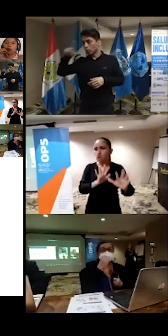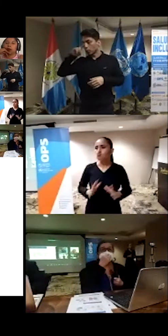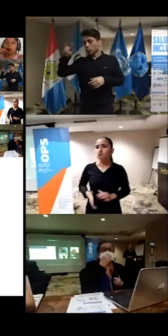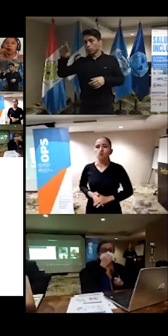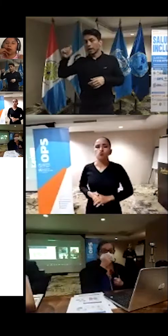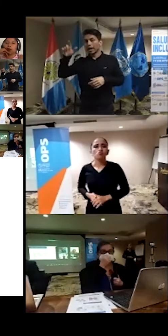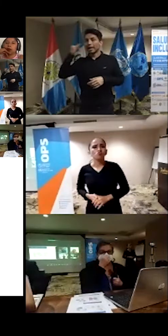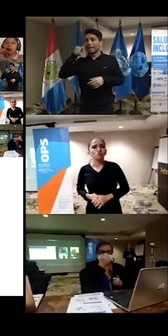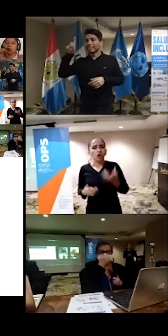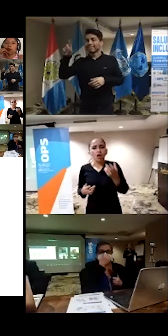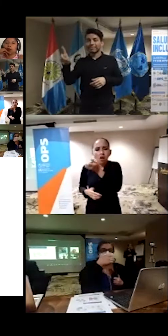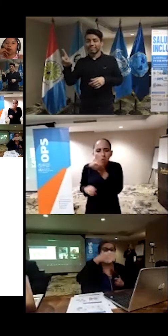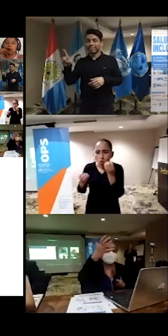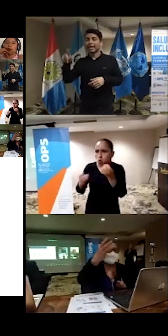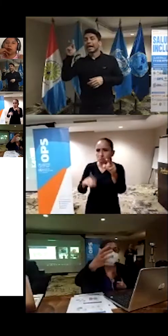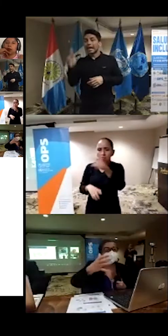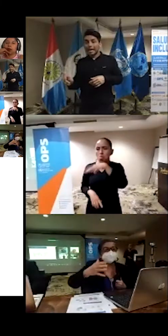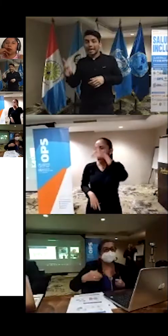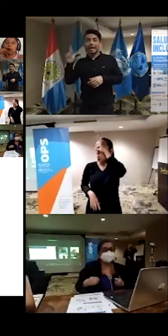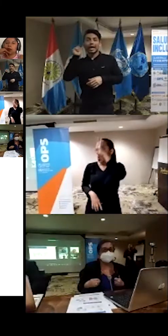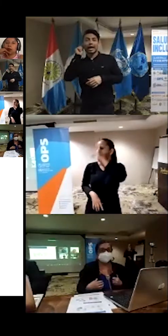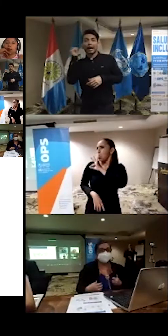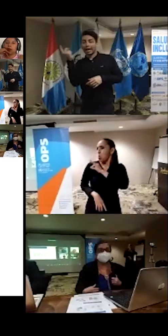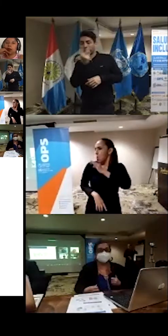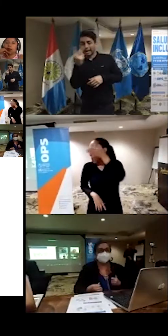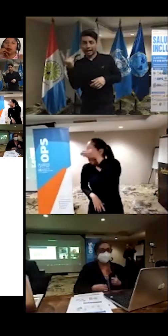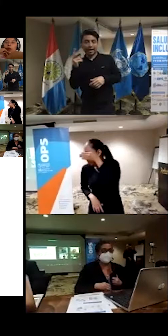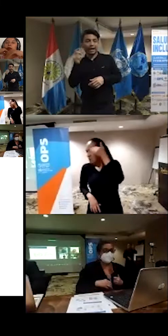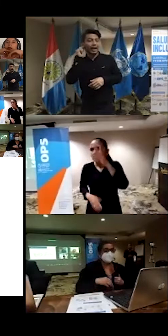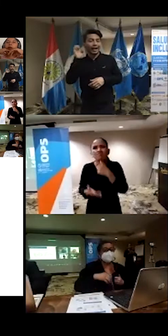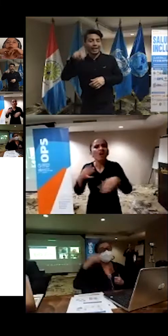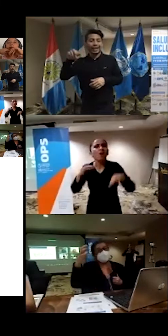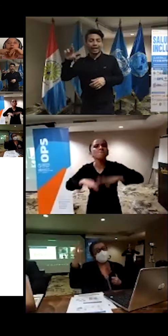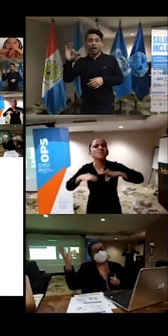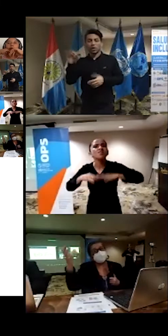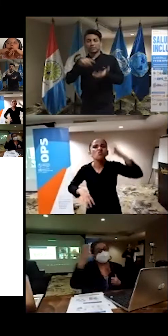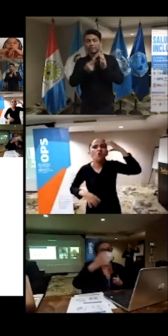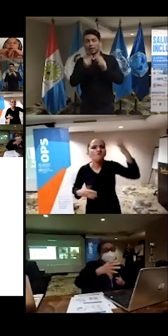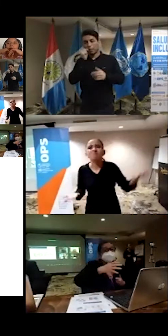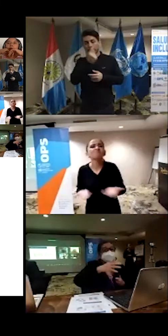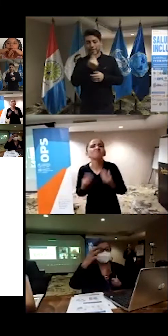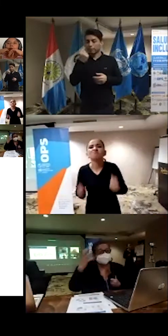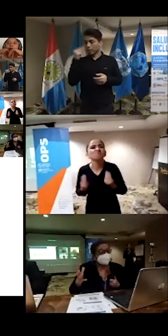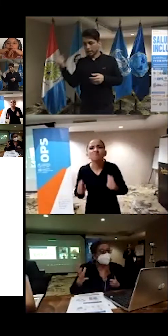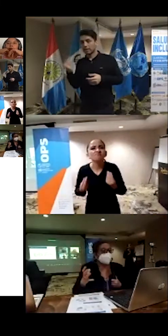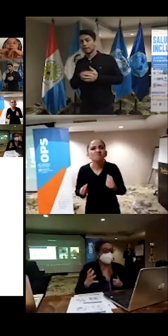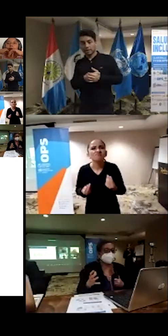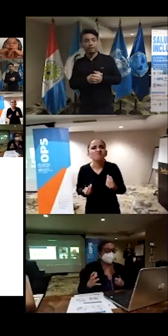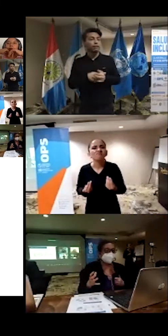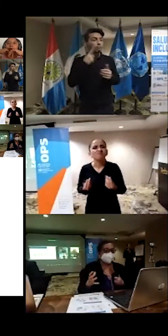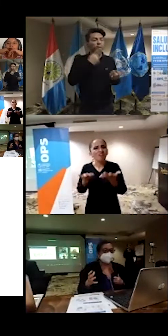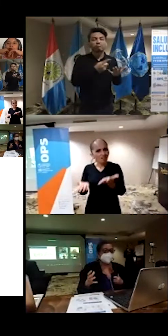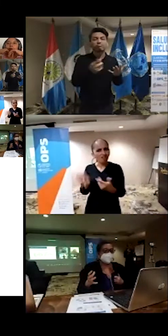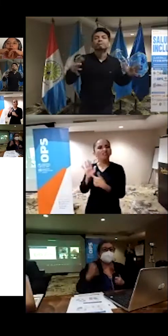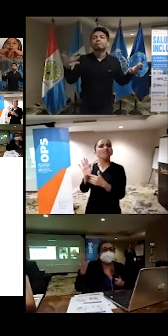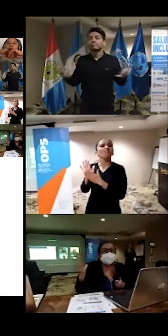veces se desconocen. ¿Qué hace el Ministerio de Salud Pública? No realmente hacemos referencia de